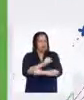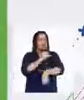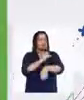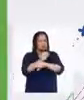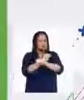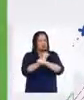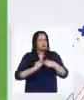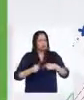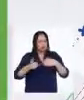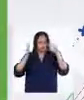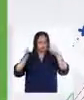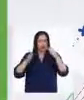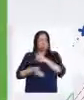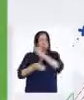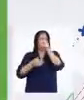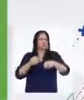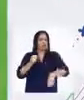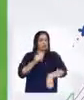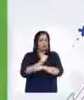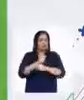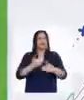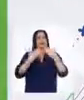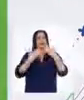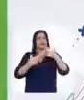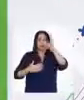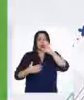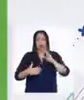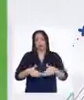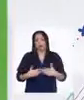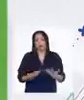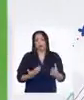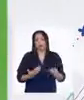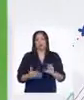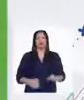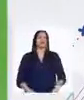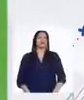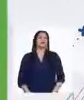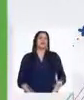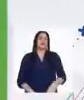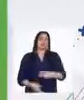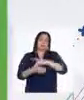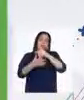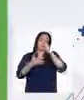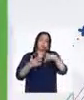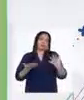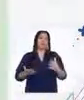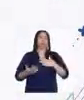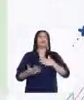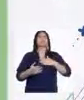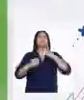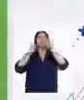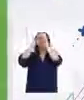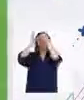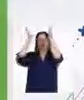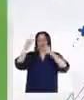que felizmente, gracias a Dios, se pudo concretar, ¿no? Era uno de mis sueños.